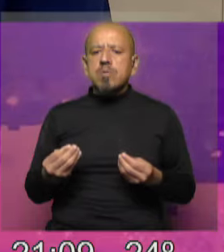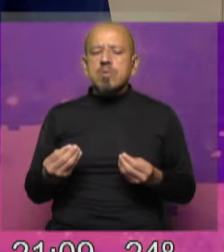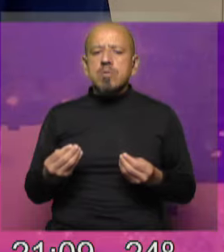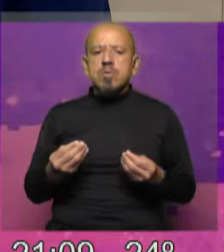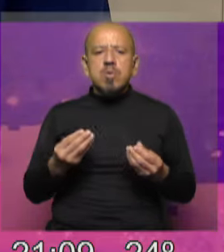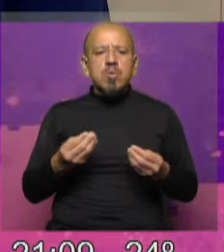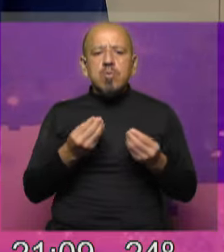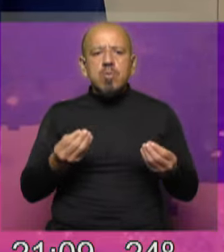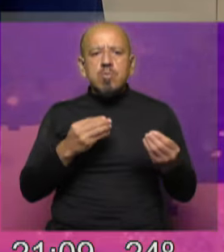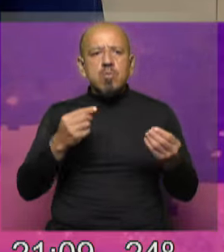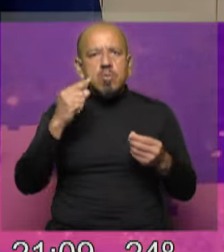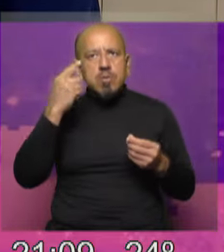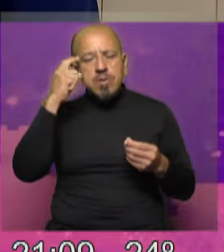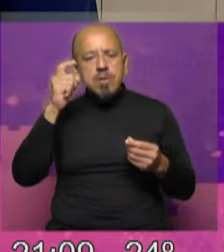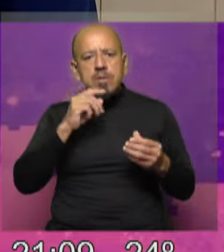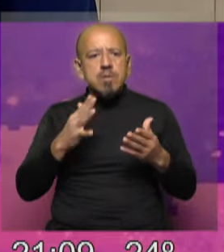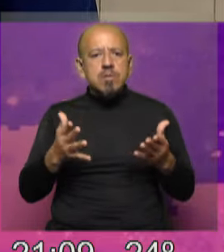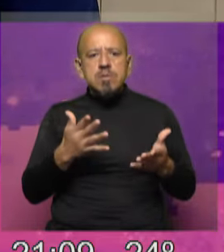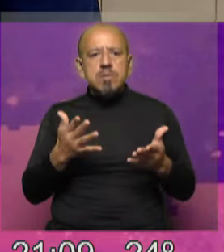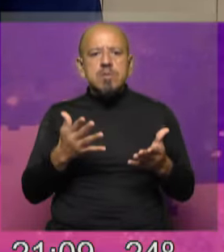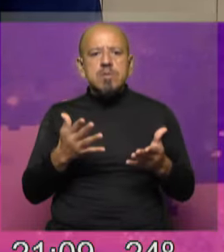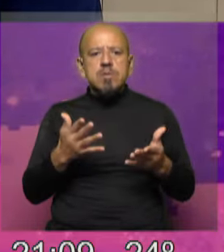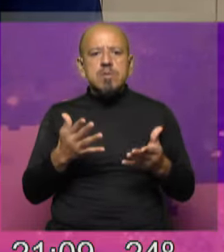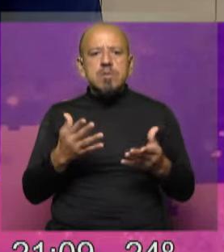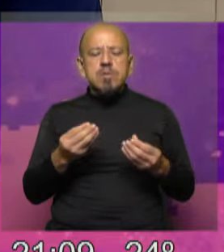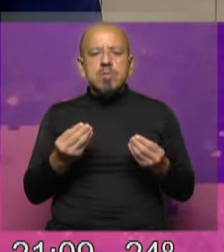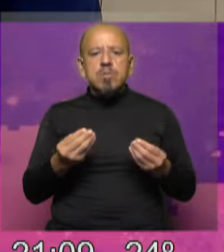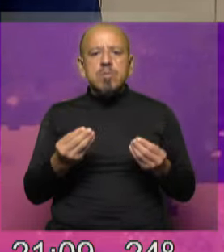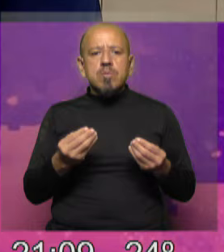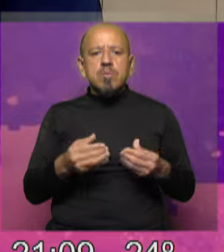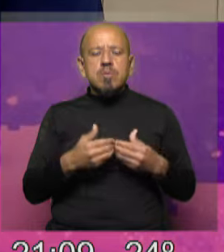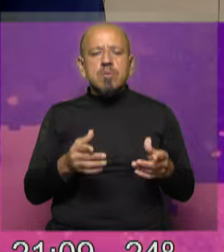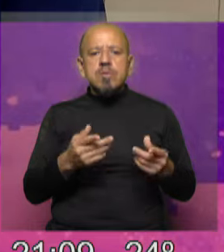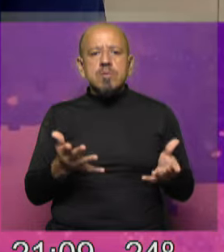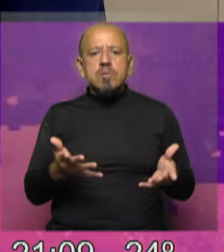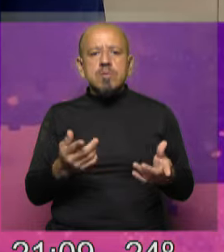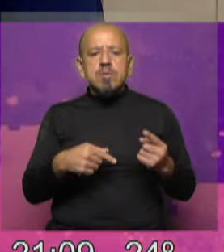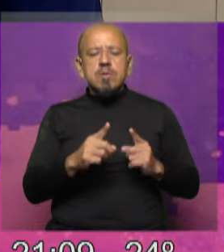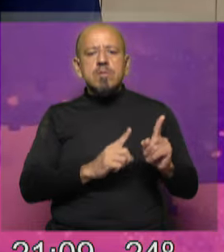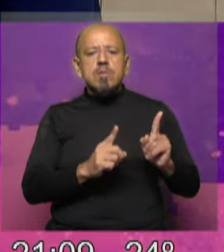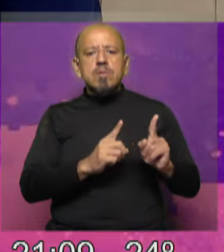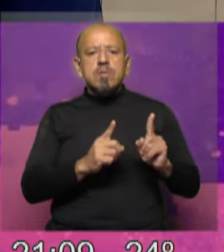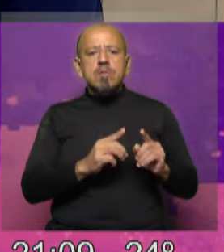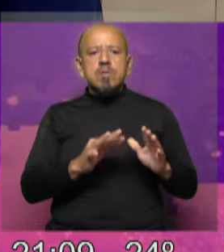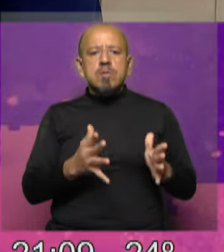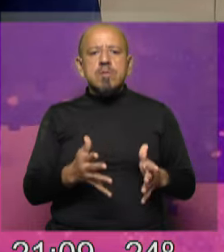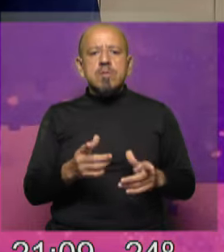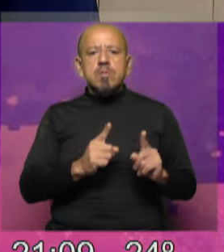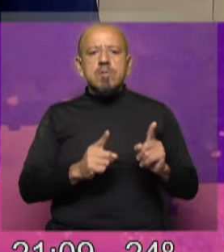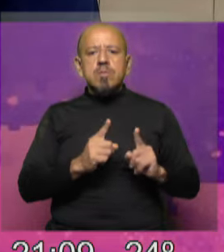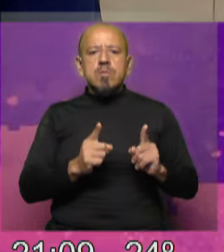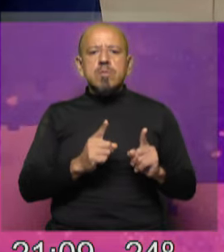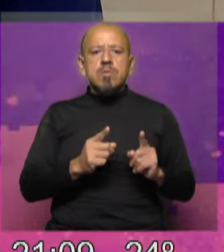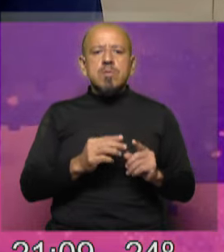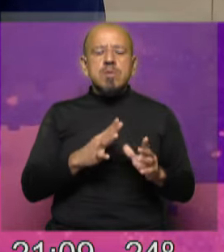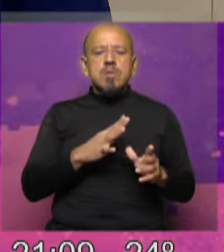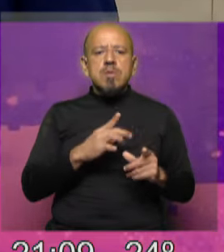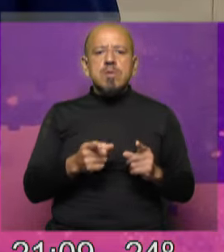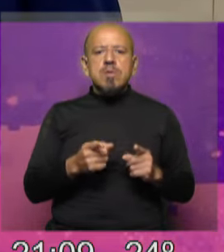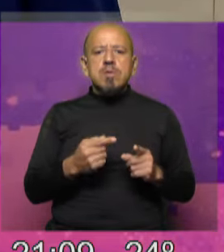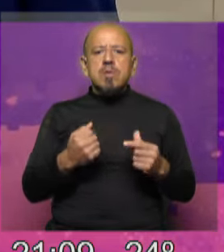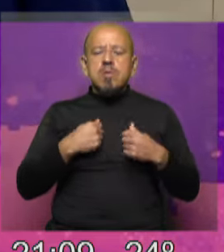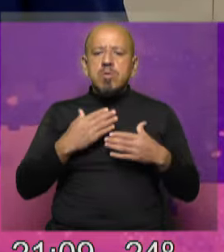la iniciativa, ¿no? O sea, si surge desde una necesidad de las universidades, desde alguna falta que manifestaban.